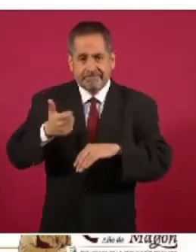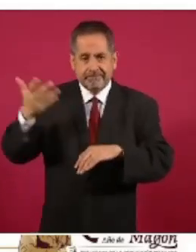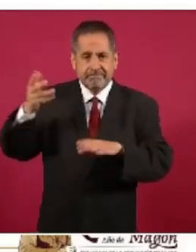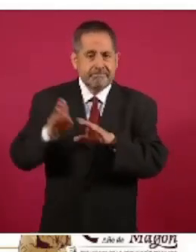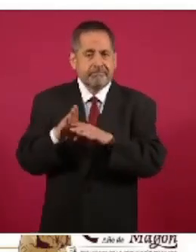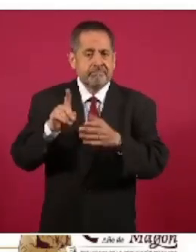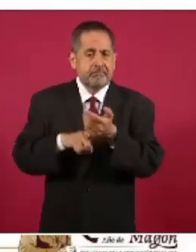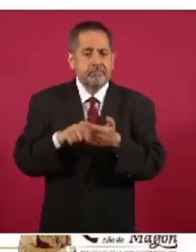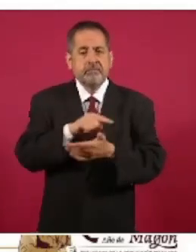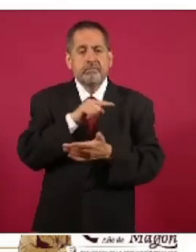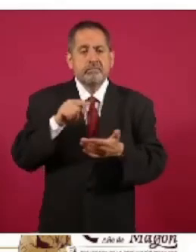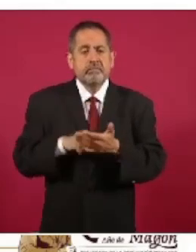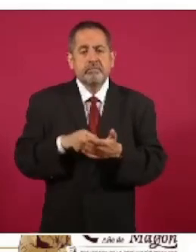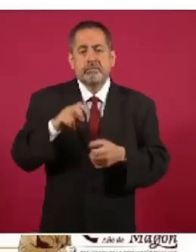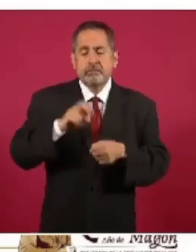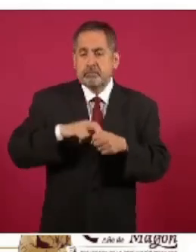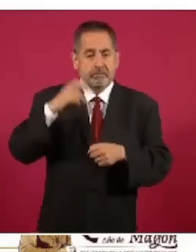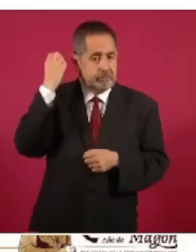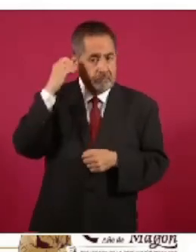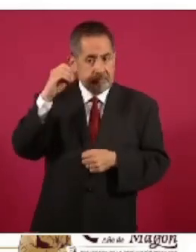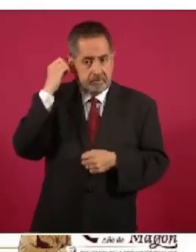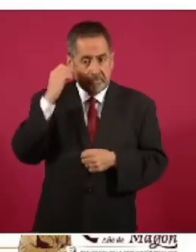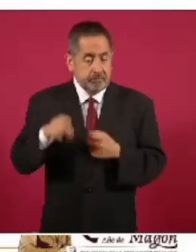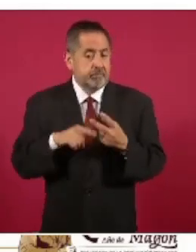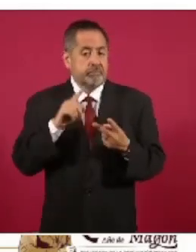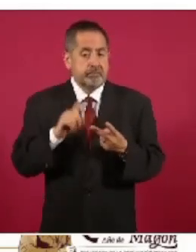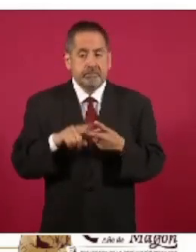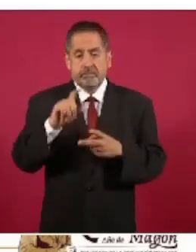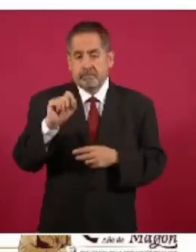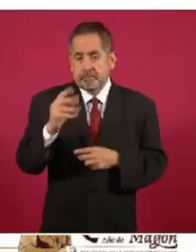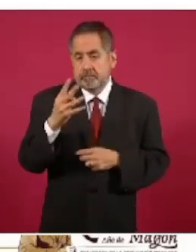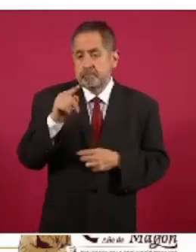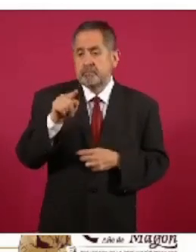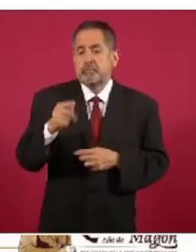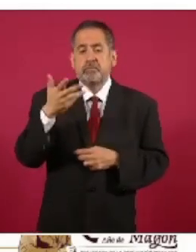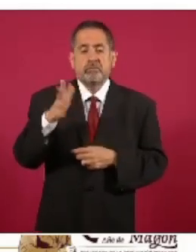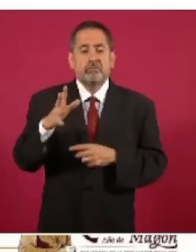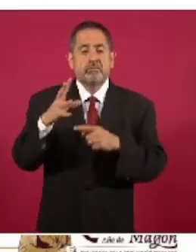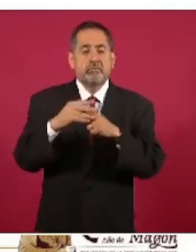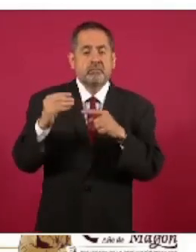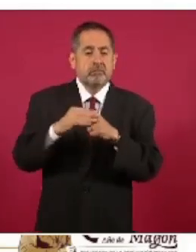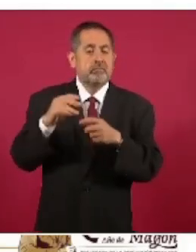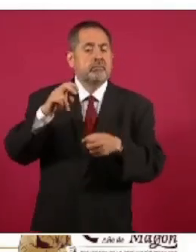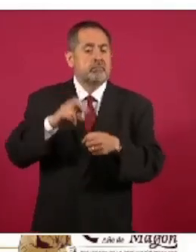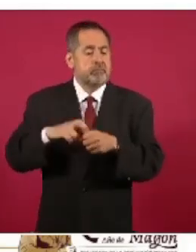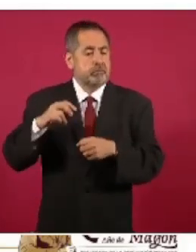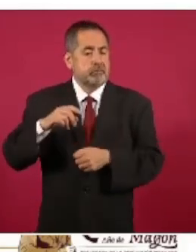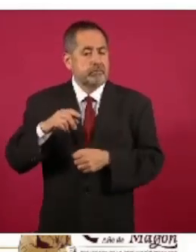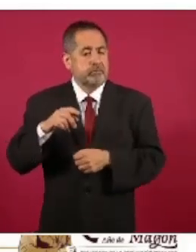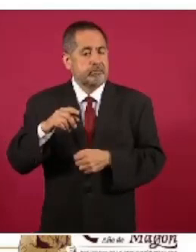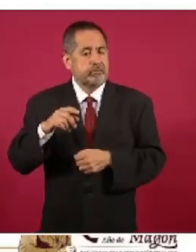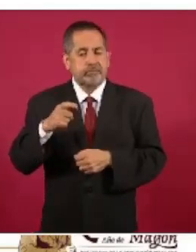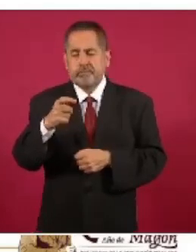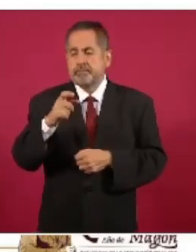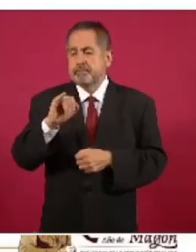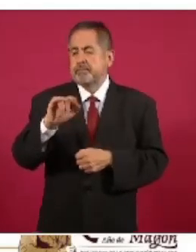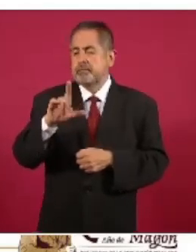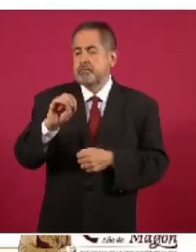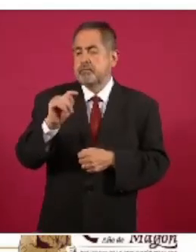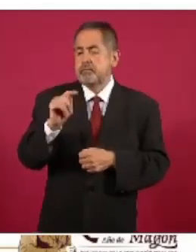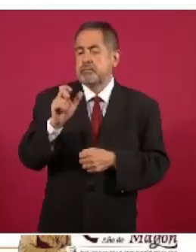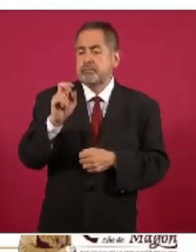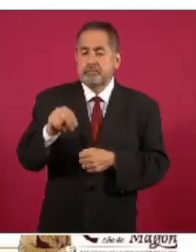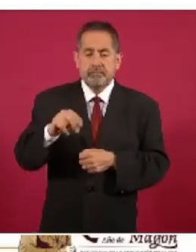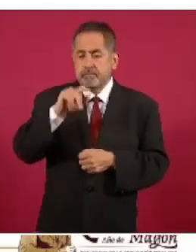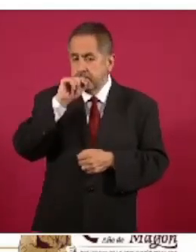en Telmeme, Villa de Morelos, Oaxaca, y 24 pesos con 10 centavos en Gilotlán, Jalisco,